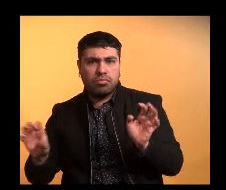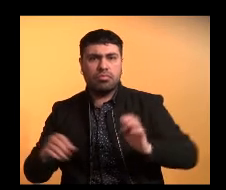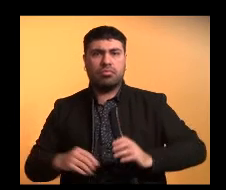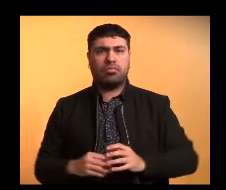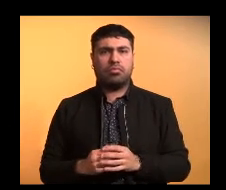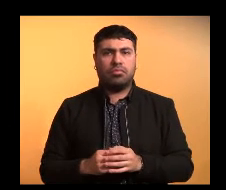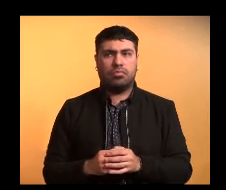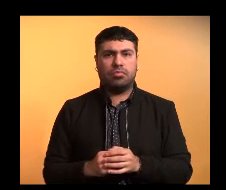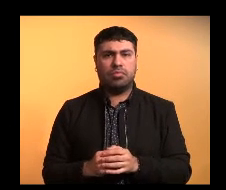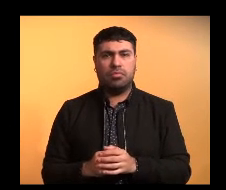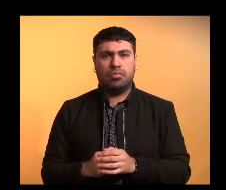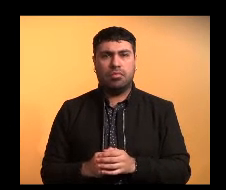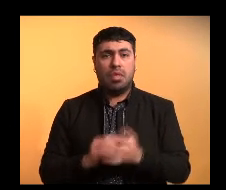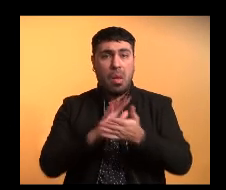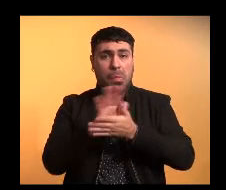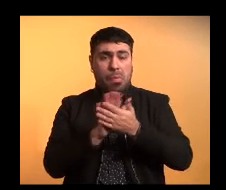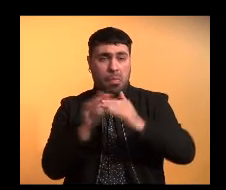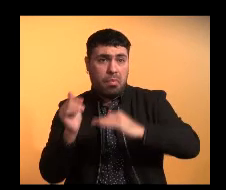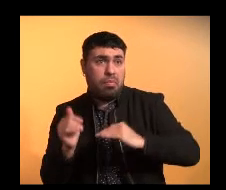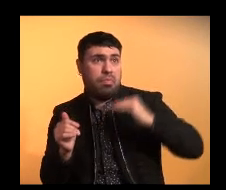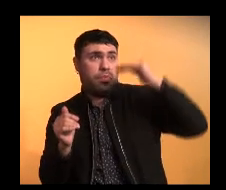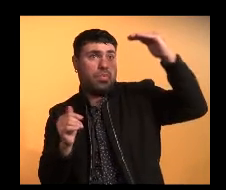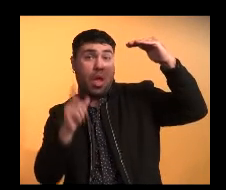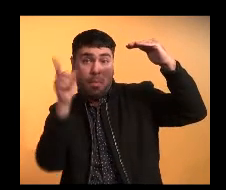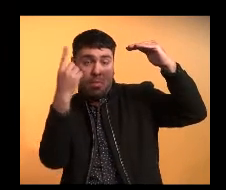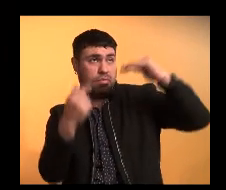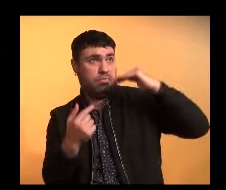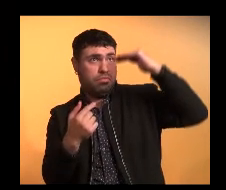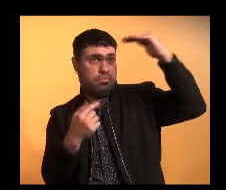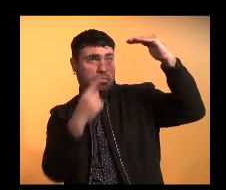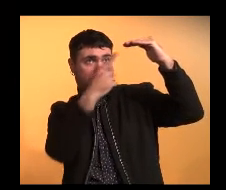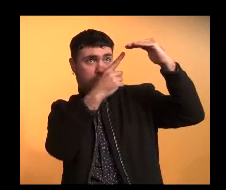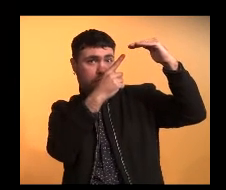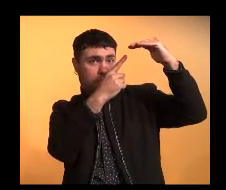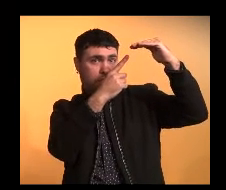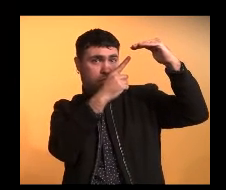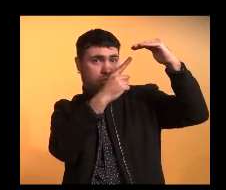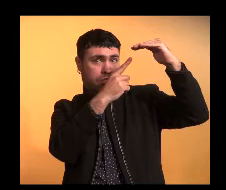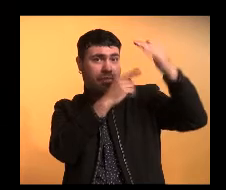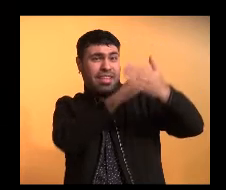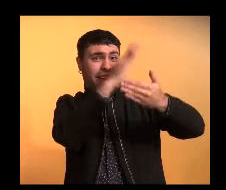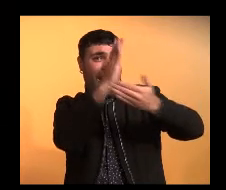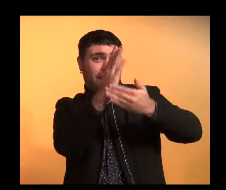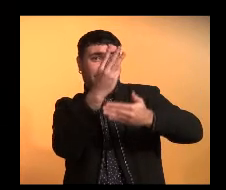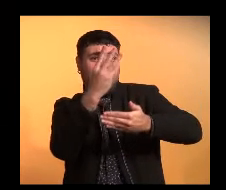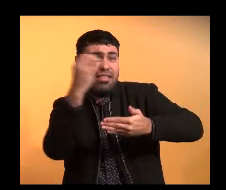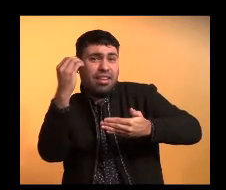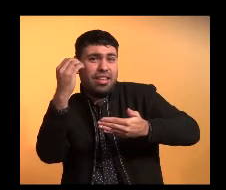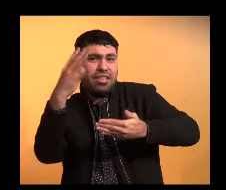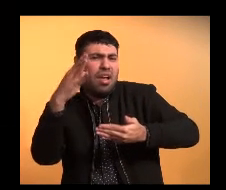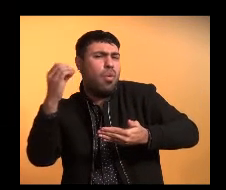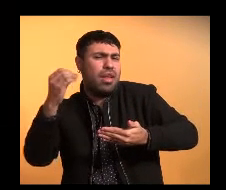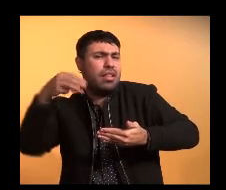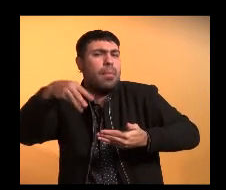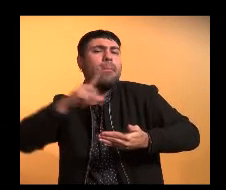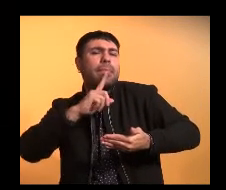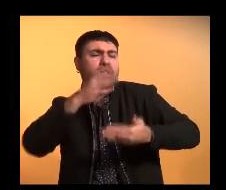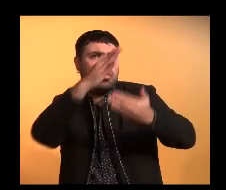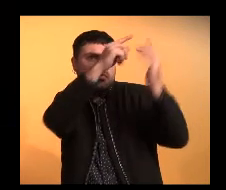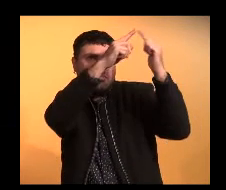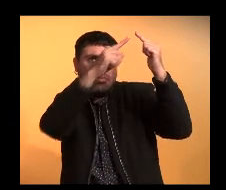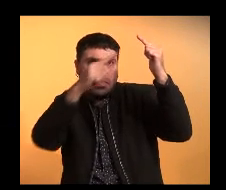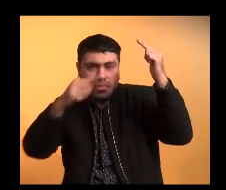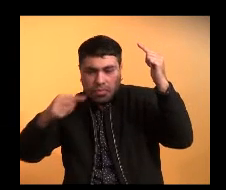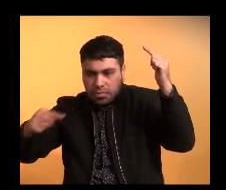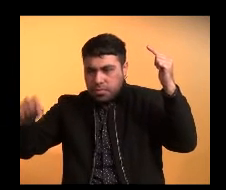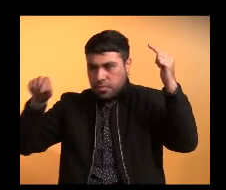zonas. Vemos desde la zona más alta, desde el número 1, hasta los 30 o 40 metros, que es la profundidad máxima que